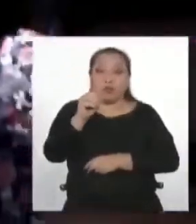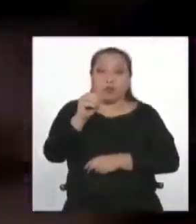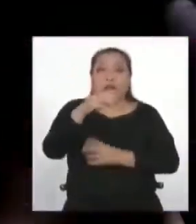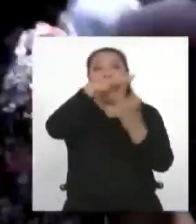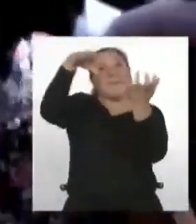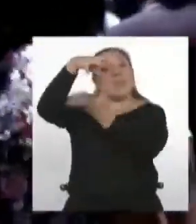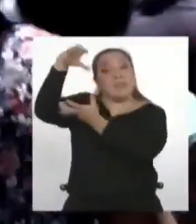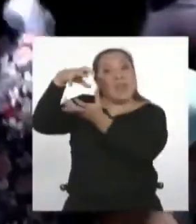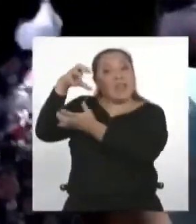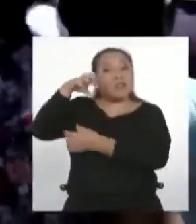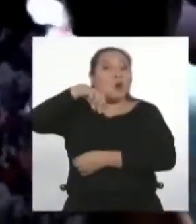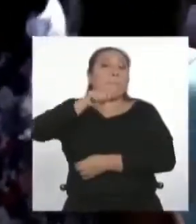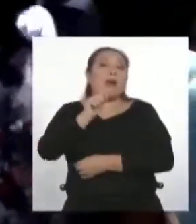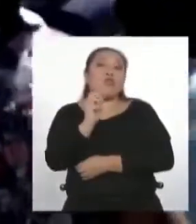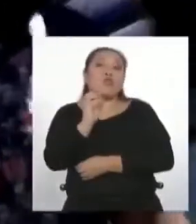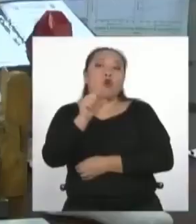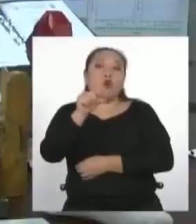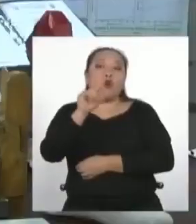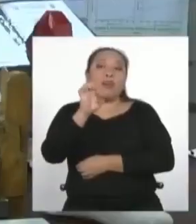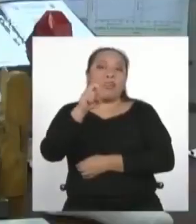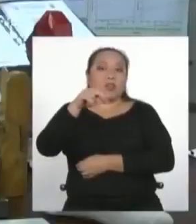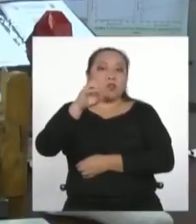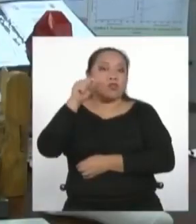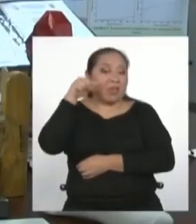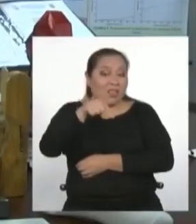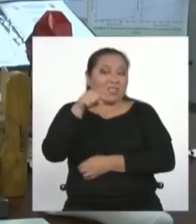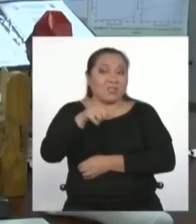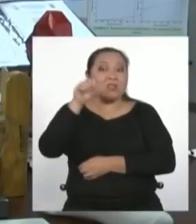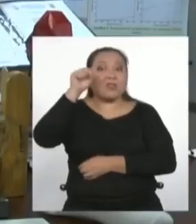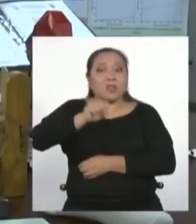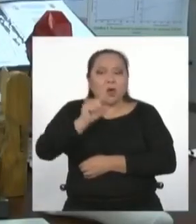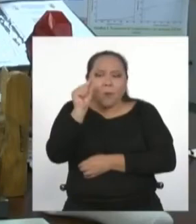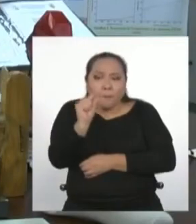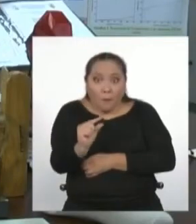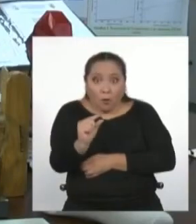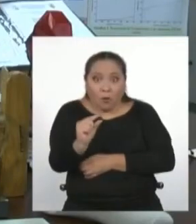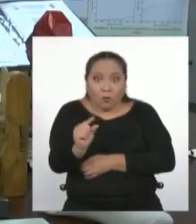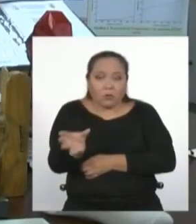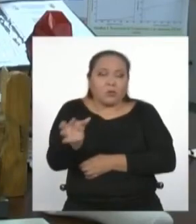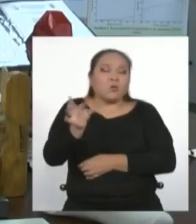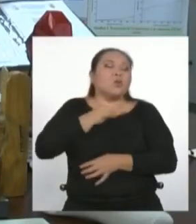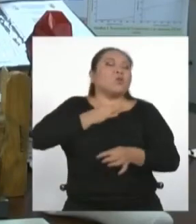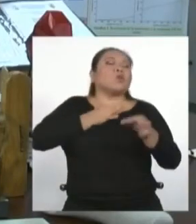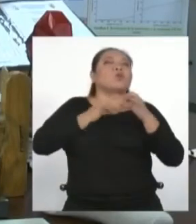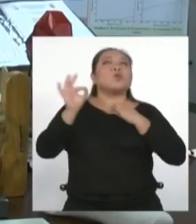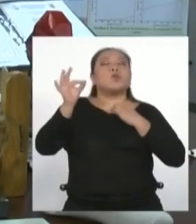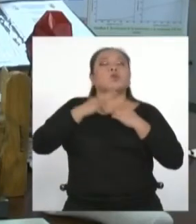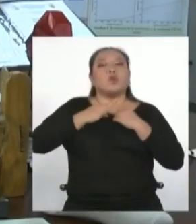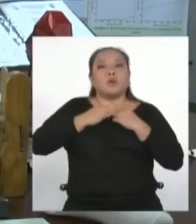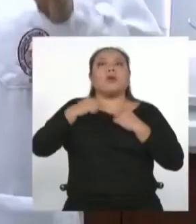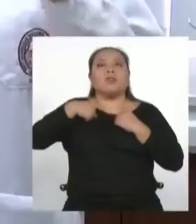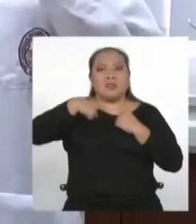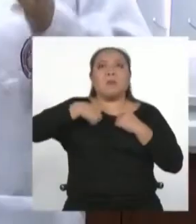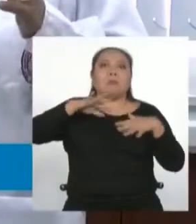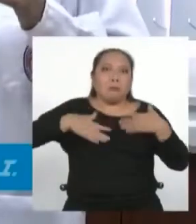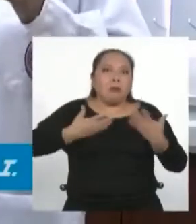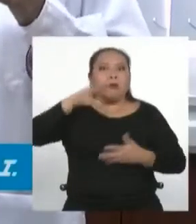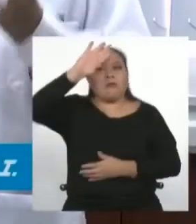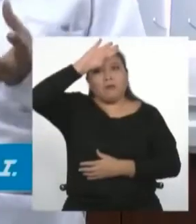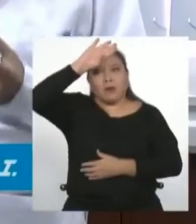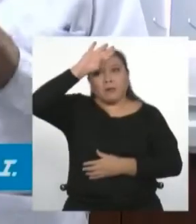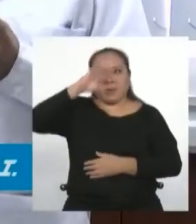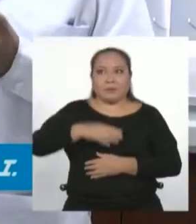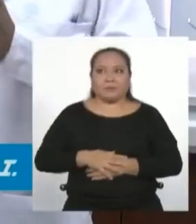a un microorganismo patógeno, entonces basta una pequeña cantidad para que puedas contraer algún tipo de enfermedad. Para que